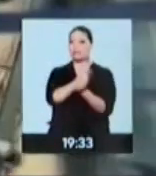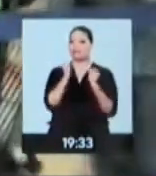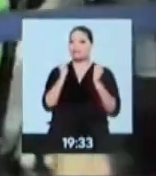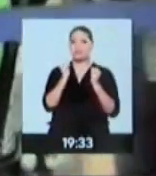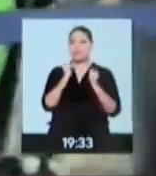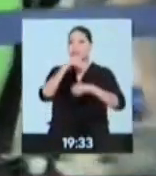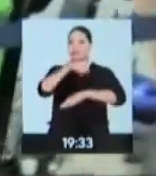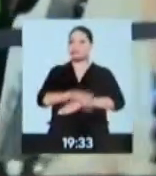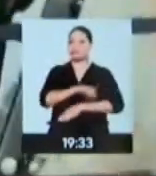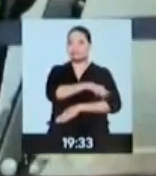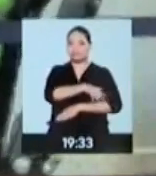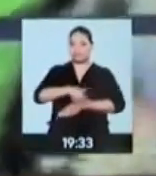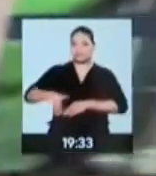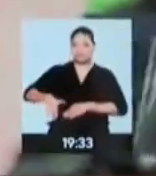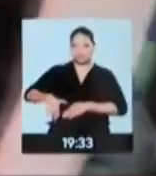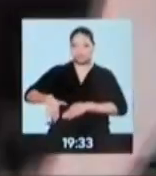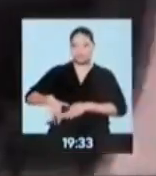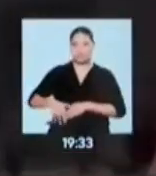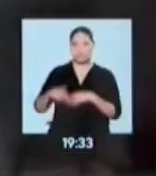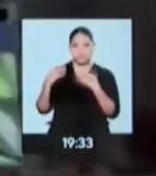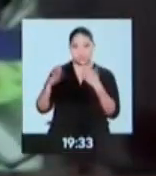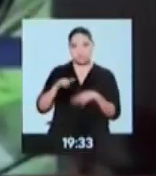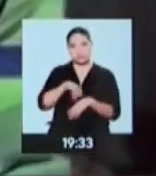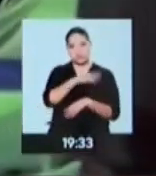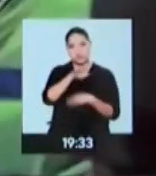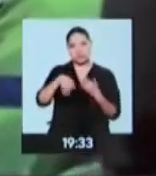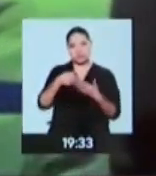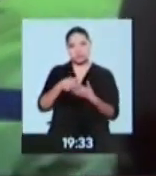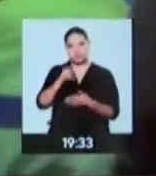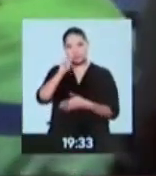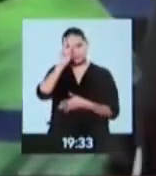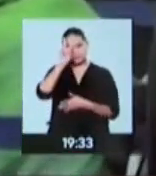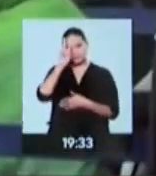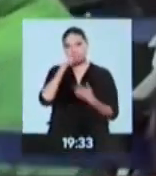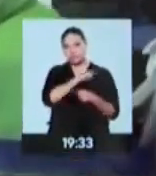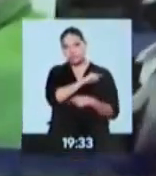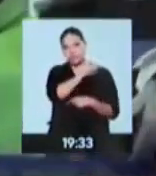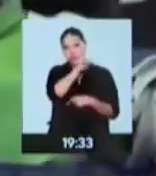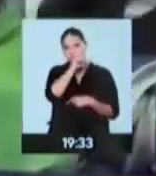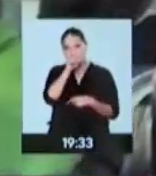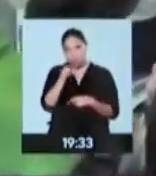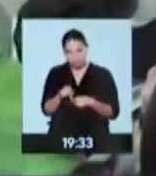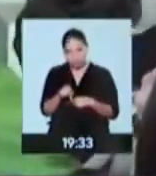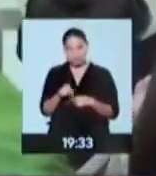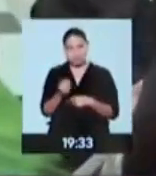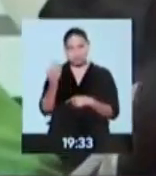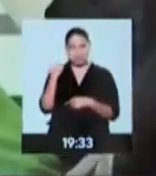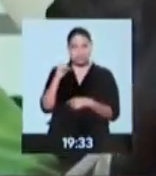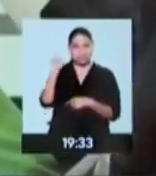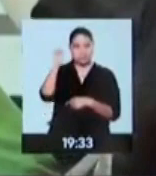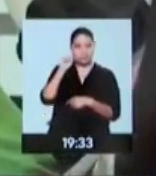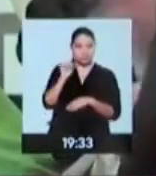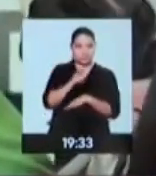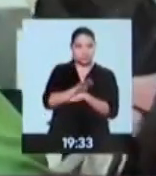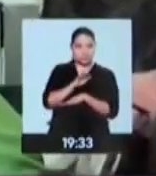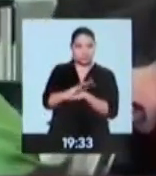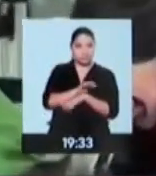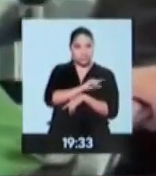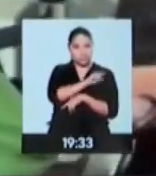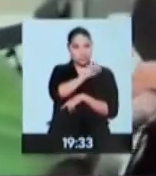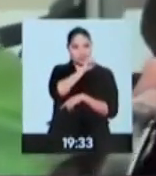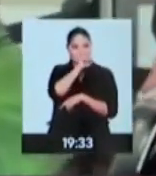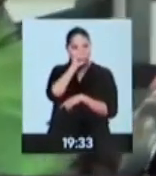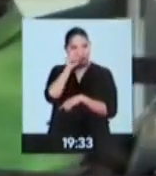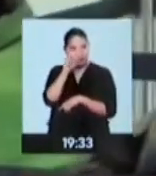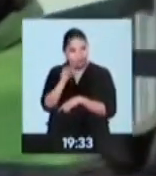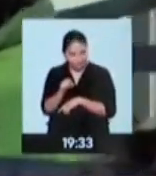a la dimensión de los delitos que él ha cometido. Sí, recordemos que en ese caso, en el caso Odebrecht, a Toledo se